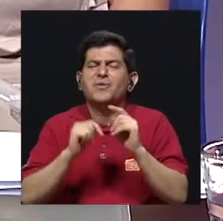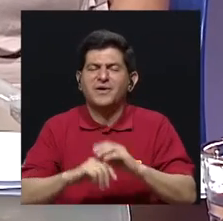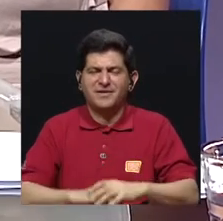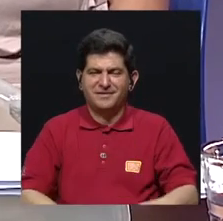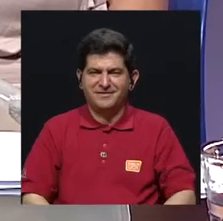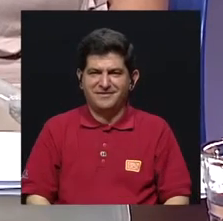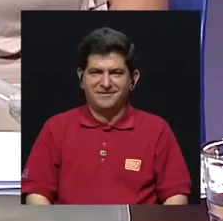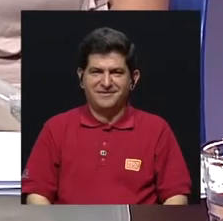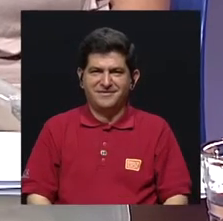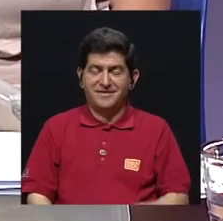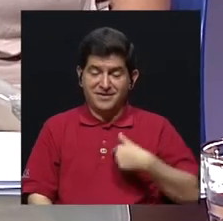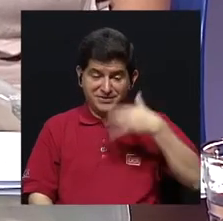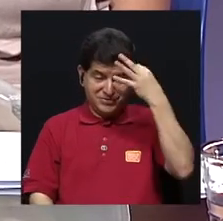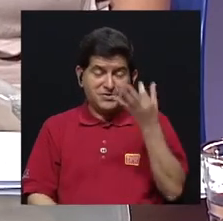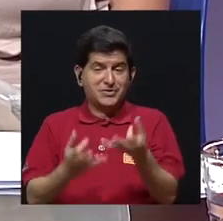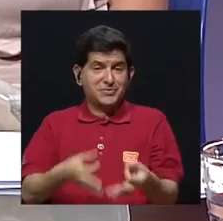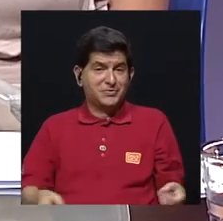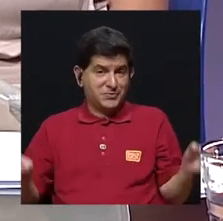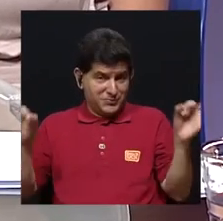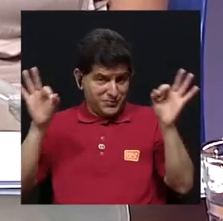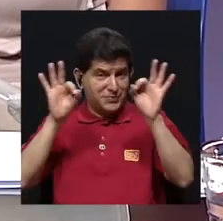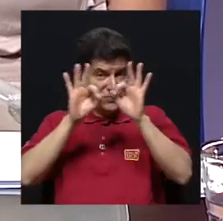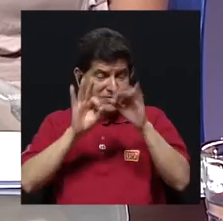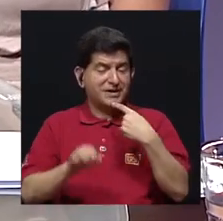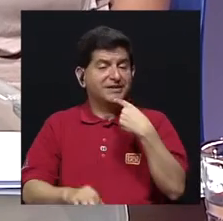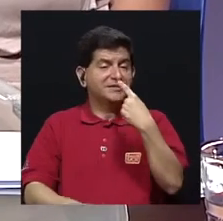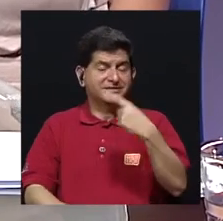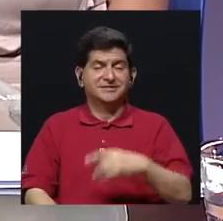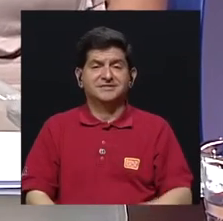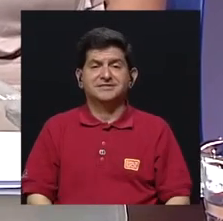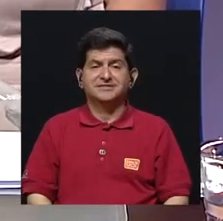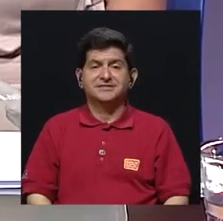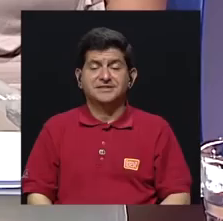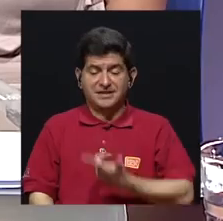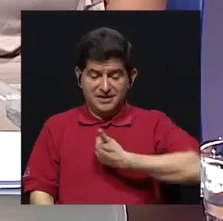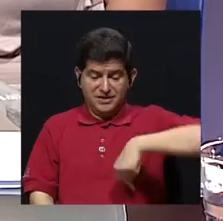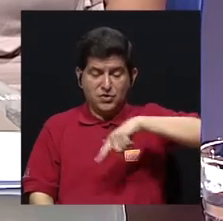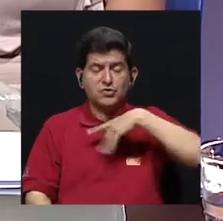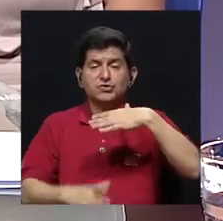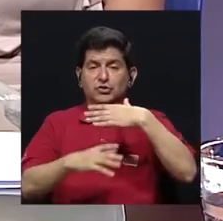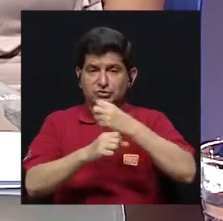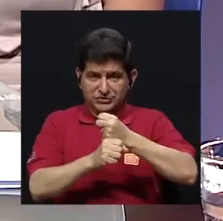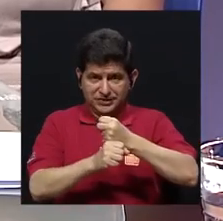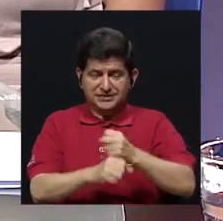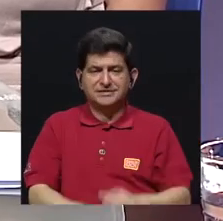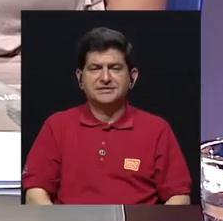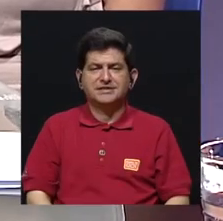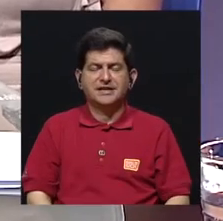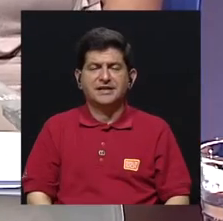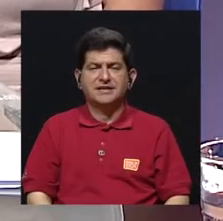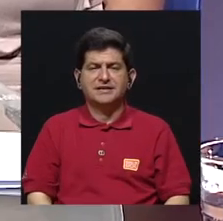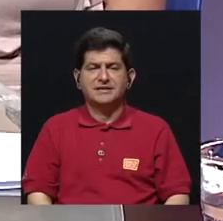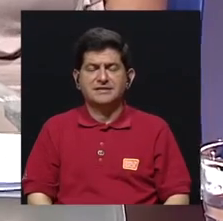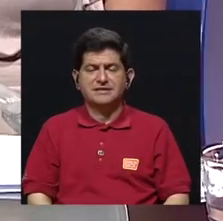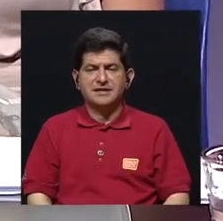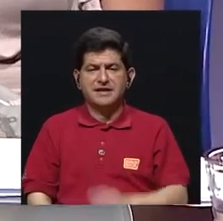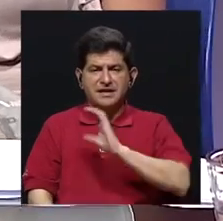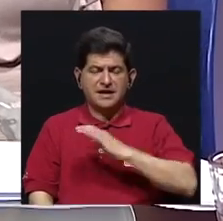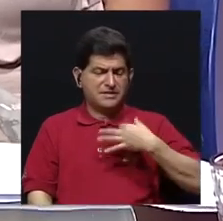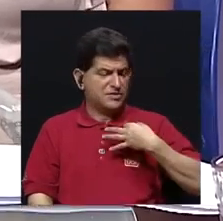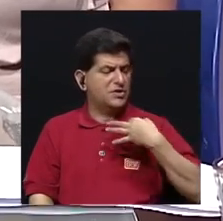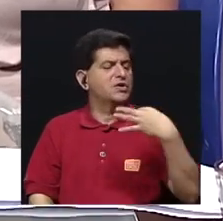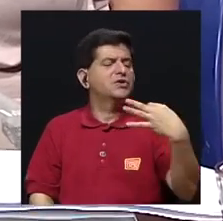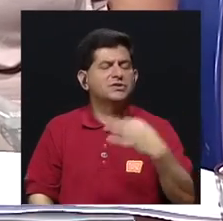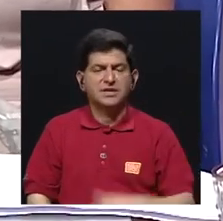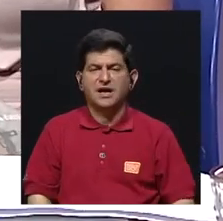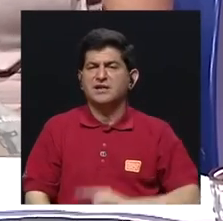que lo que nosotras hacemos, ¿verdad?, viene desde nuestro cotidiano. Entonces, usualmente, tal vez algún tema que alguna la está